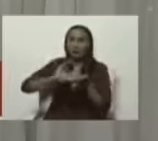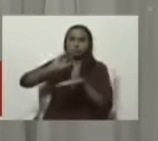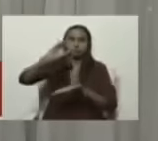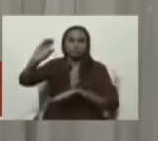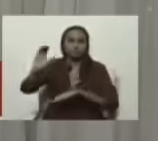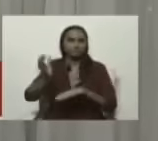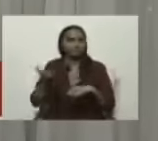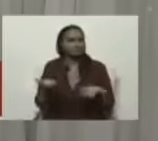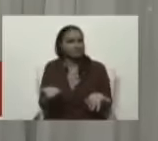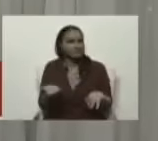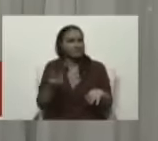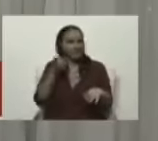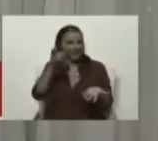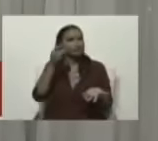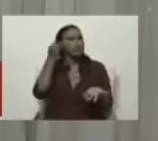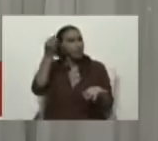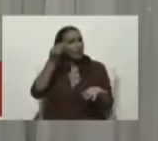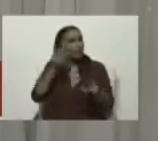Ese es el plan.